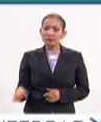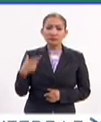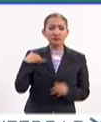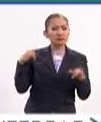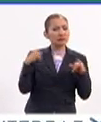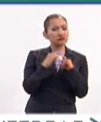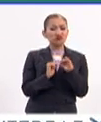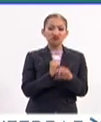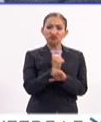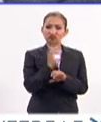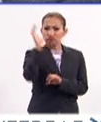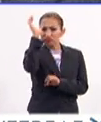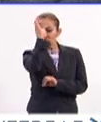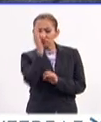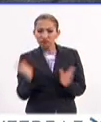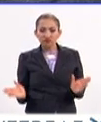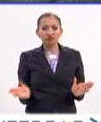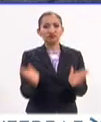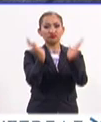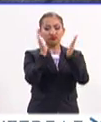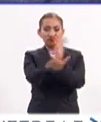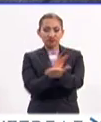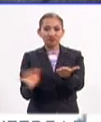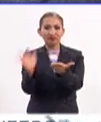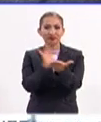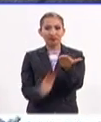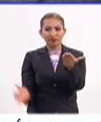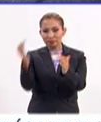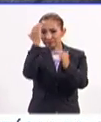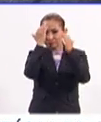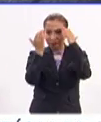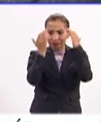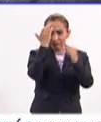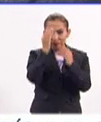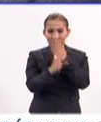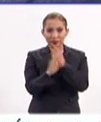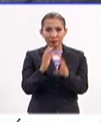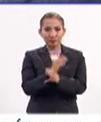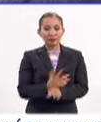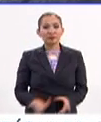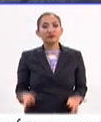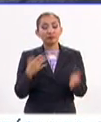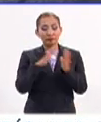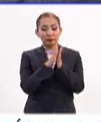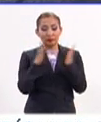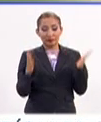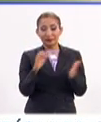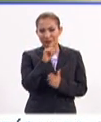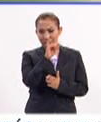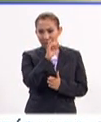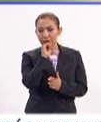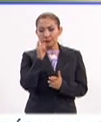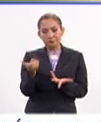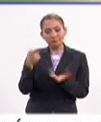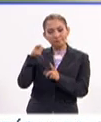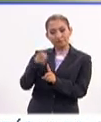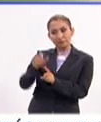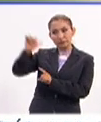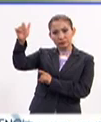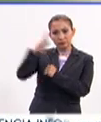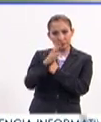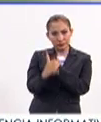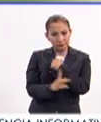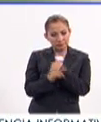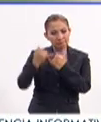las instituciones culturales impulsoras de la literatura y el conocimiento. La editorial también incursionó en el